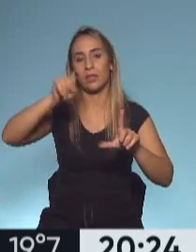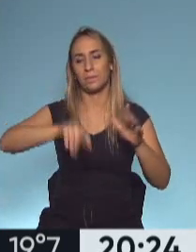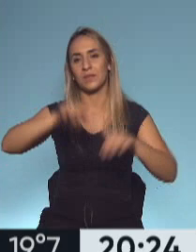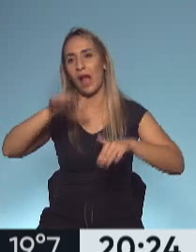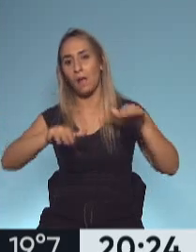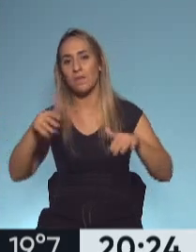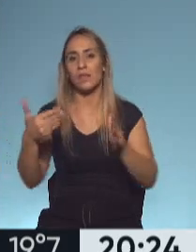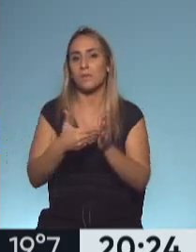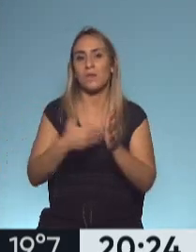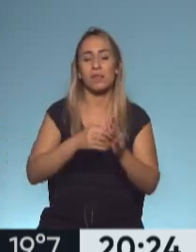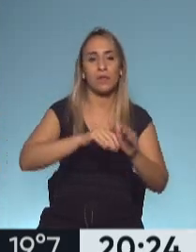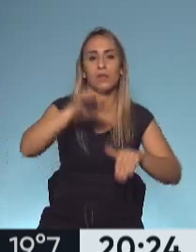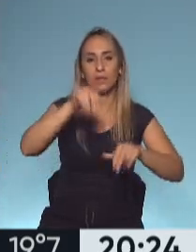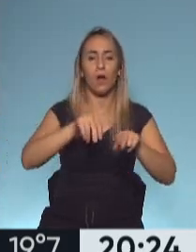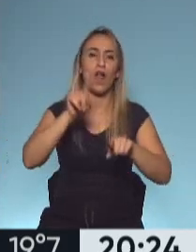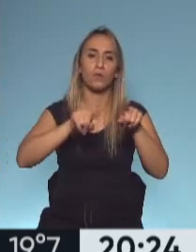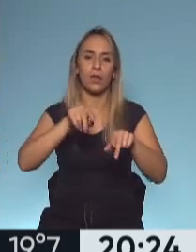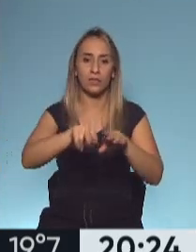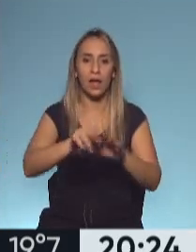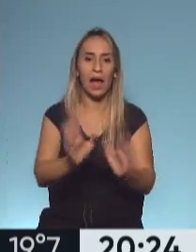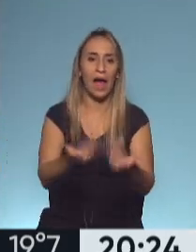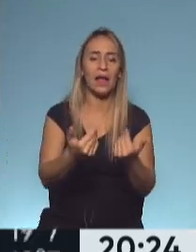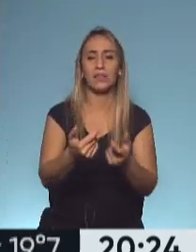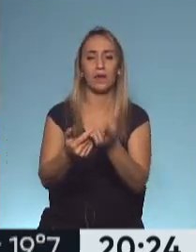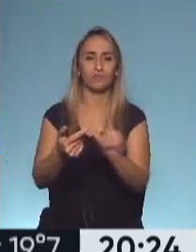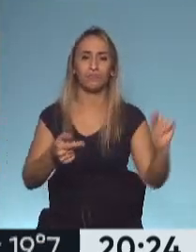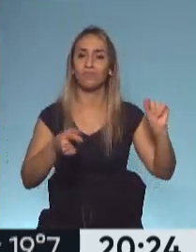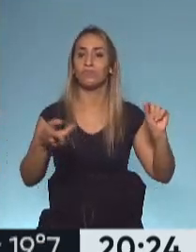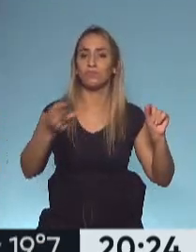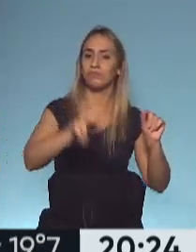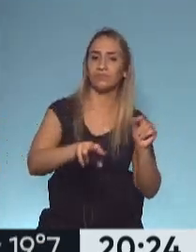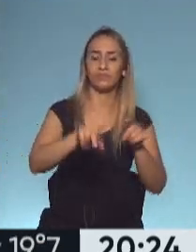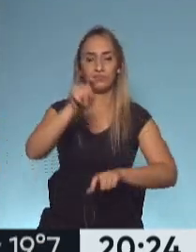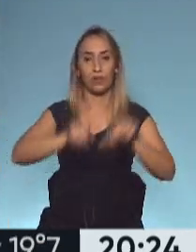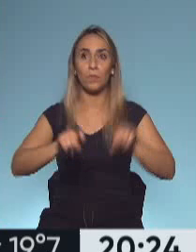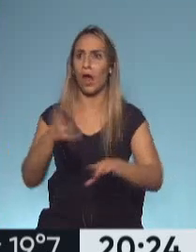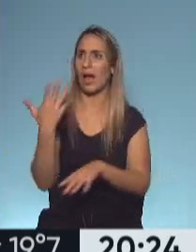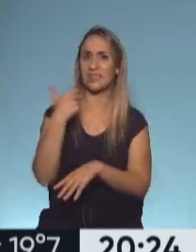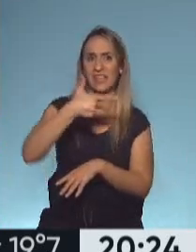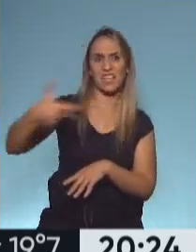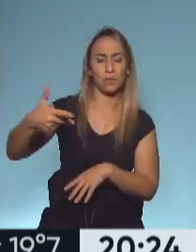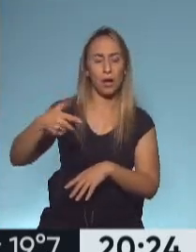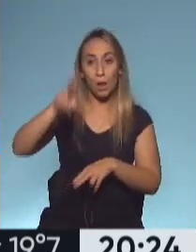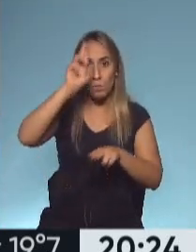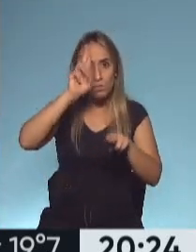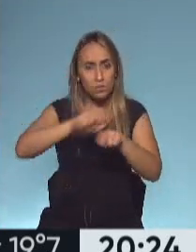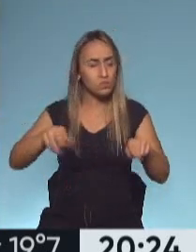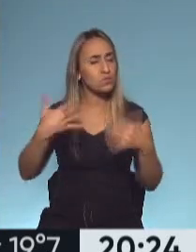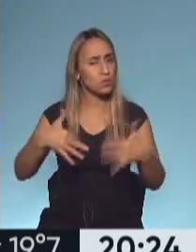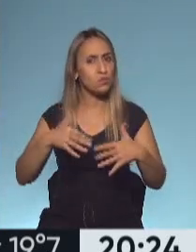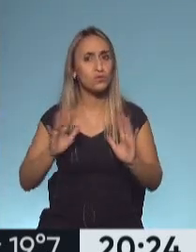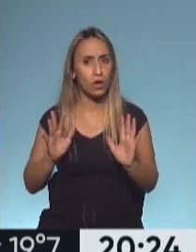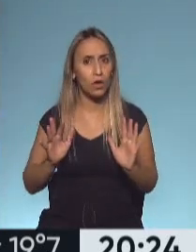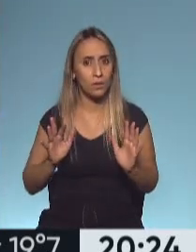cambiando un poco a lo largo del día, pero venimos soportando de las últimas 3 semanas cifras muy altas de ocupación. La situación un